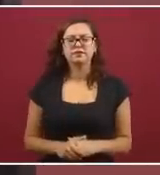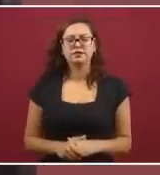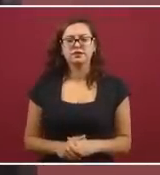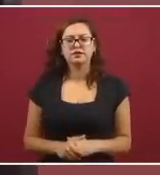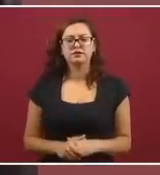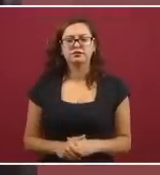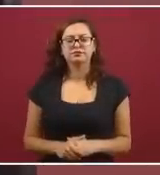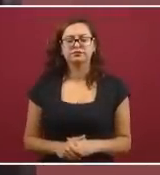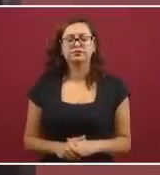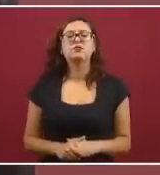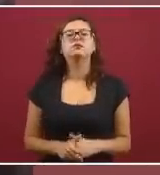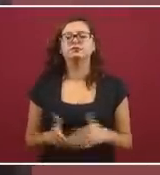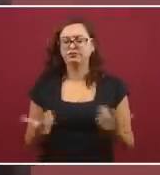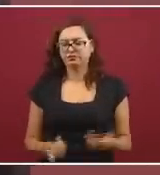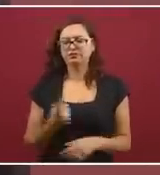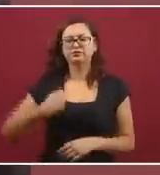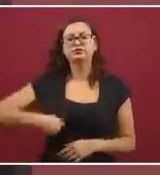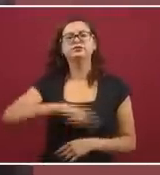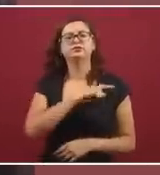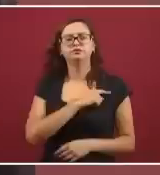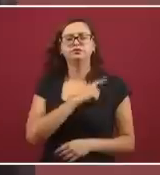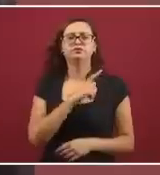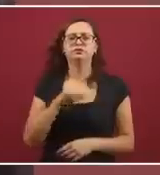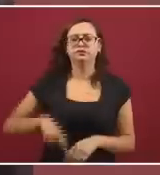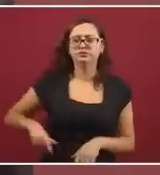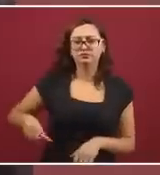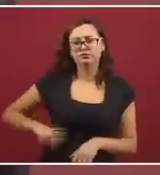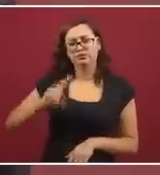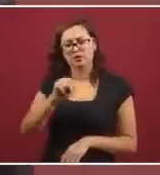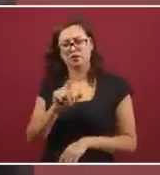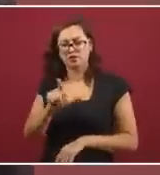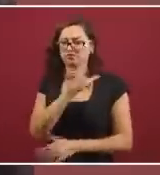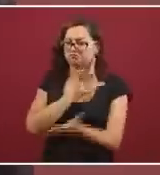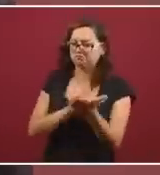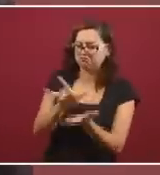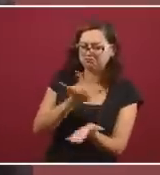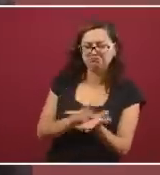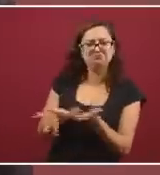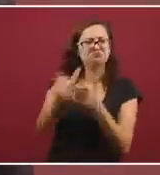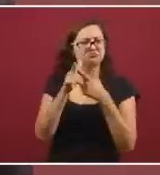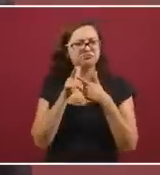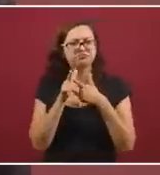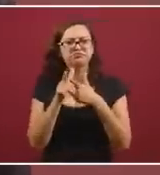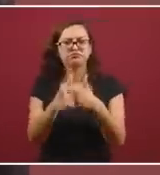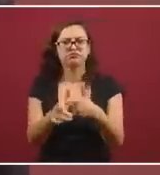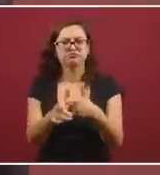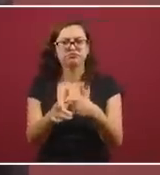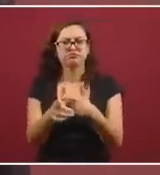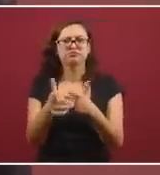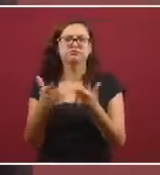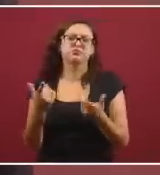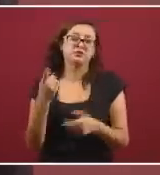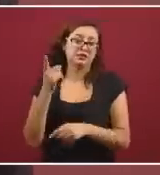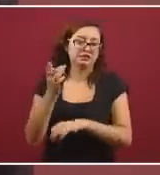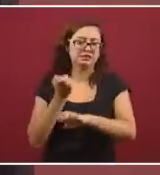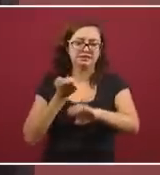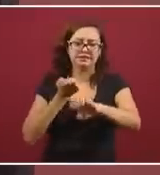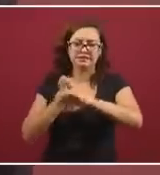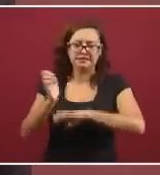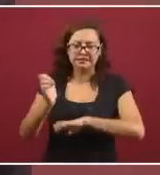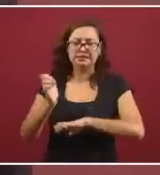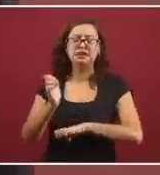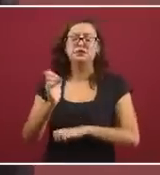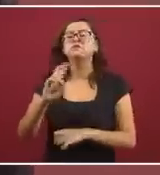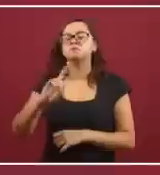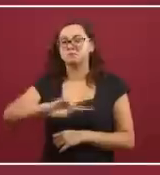nuevo león lo vamos a seguir haciendo porque es un estado en